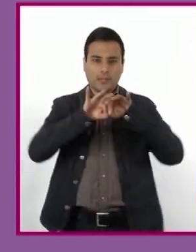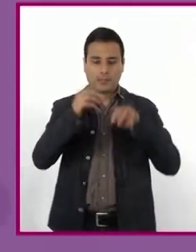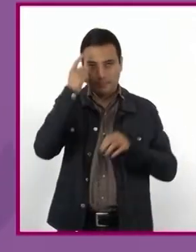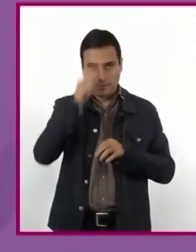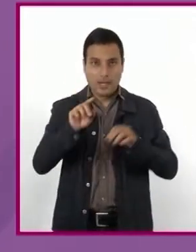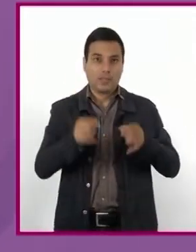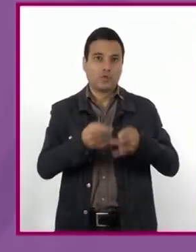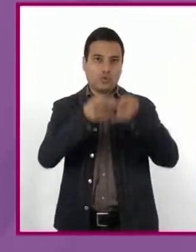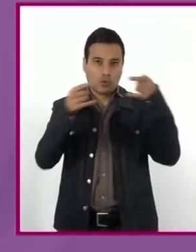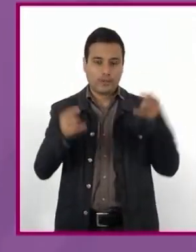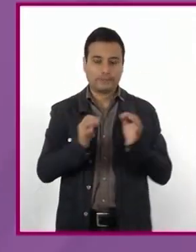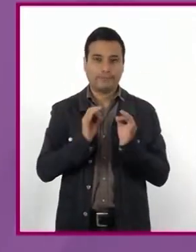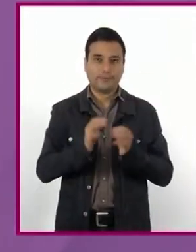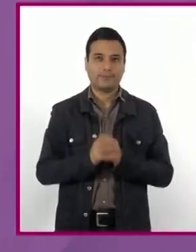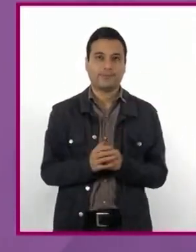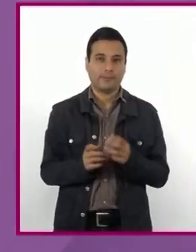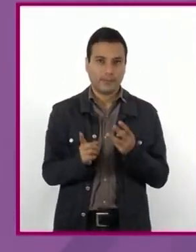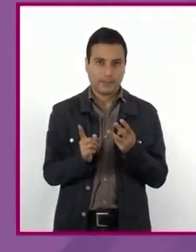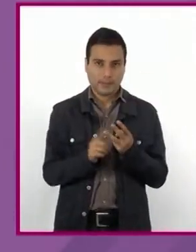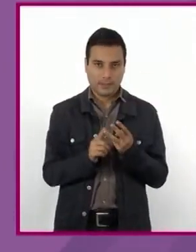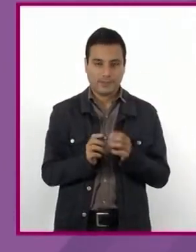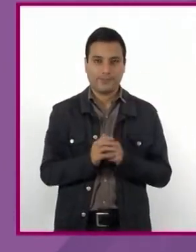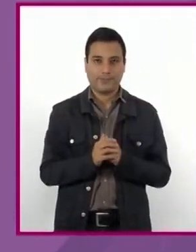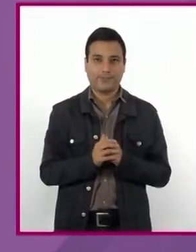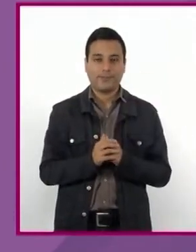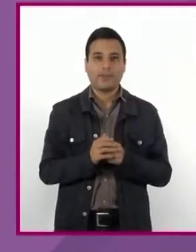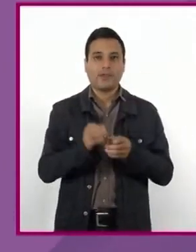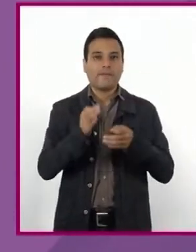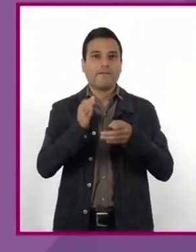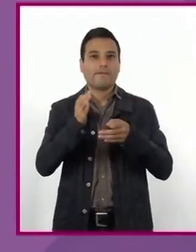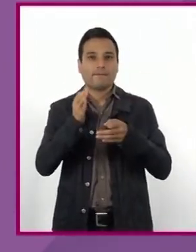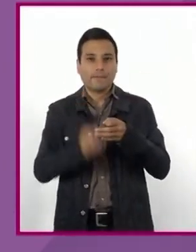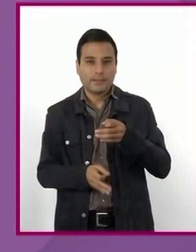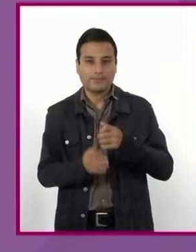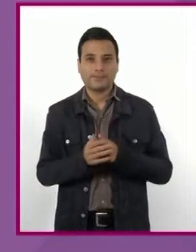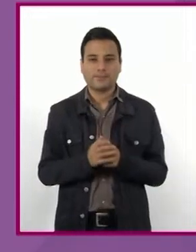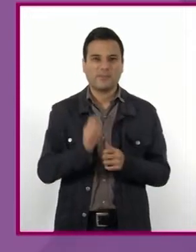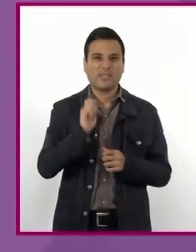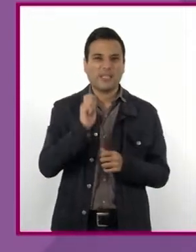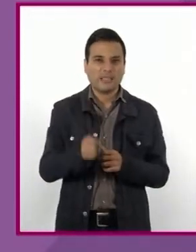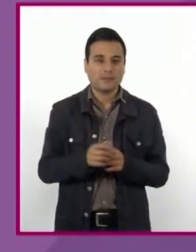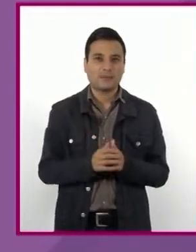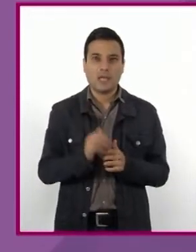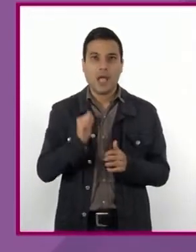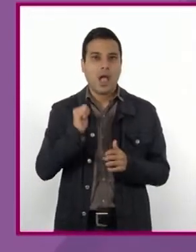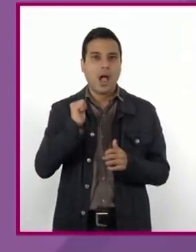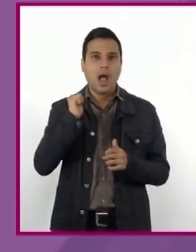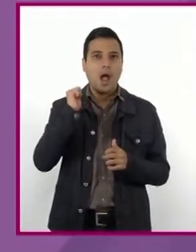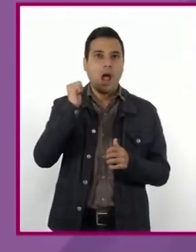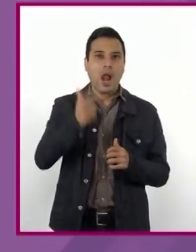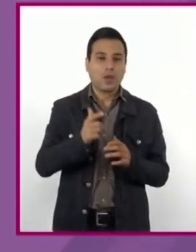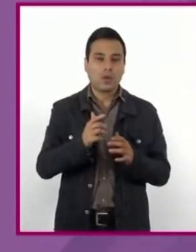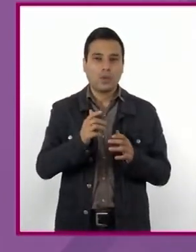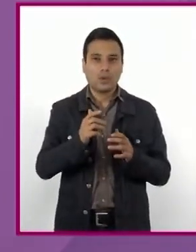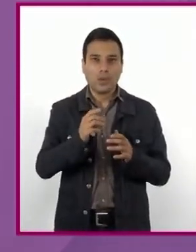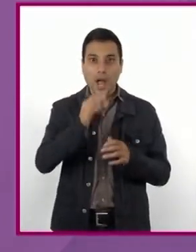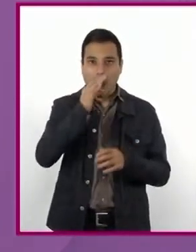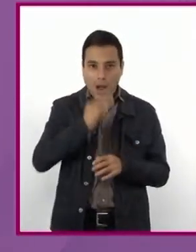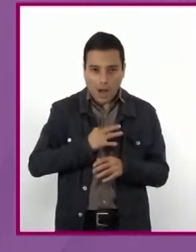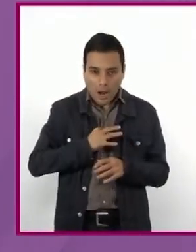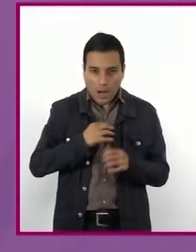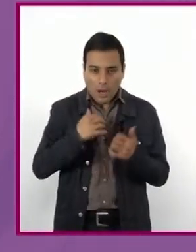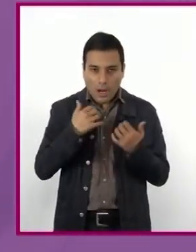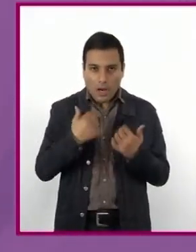historia. 3. Final o desenlace, donde se muestra una revelación que da fin a la historia. Puede ser